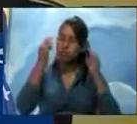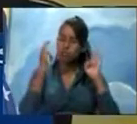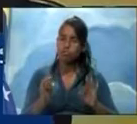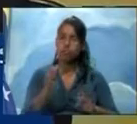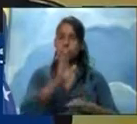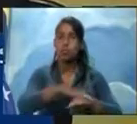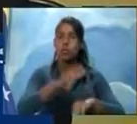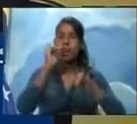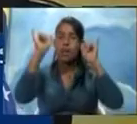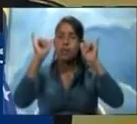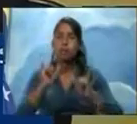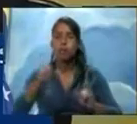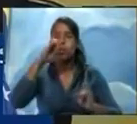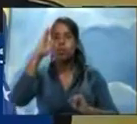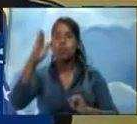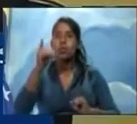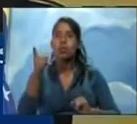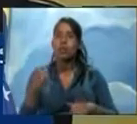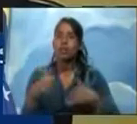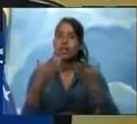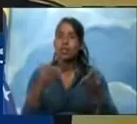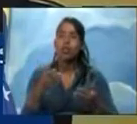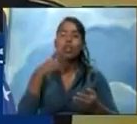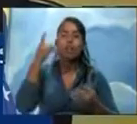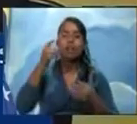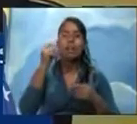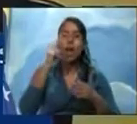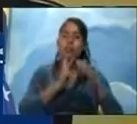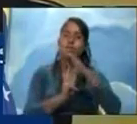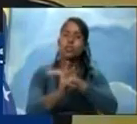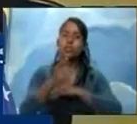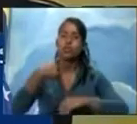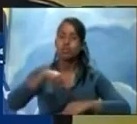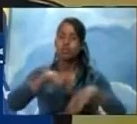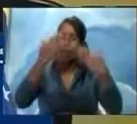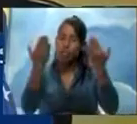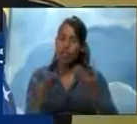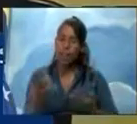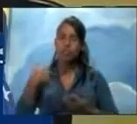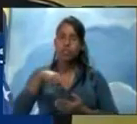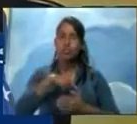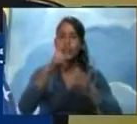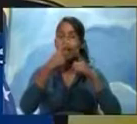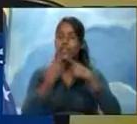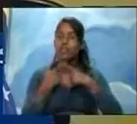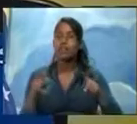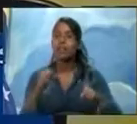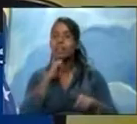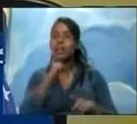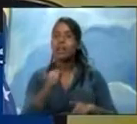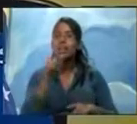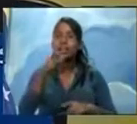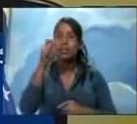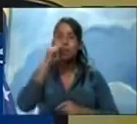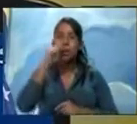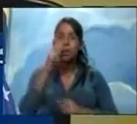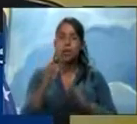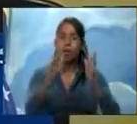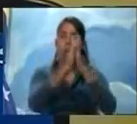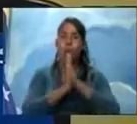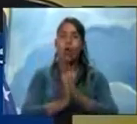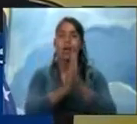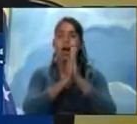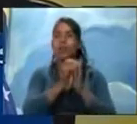porque el mismo Dios que le dio a Daniel las visiones nos las da a nosotros. La diferencia es que Daniel